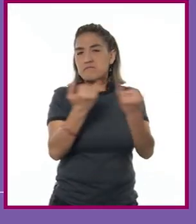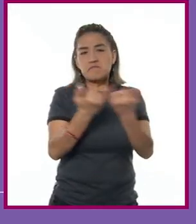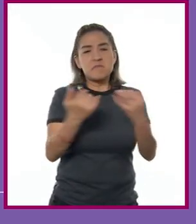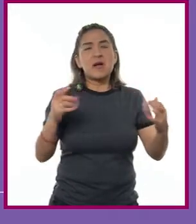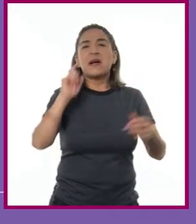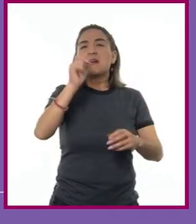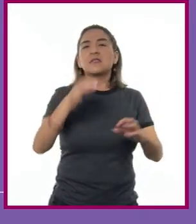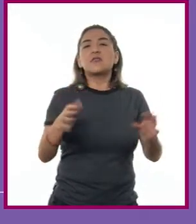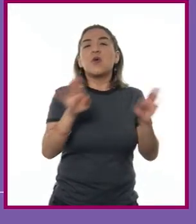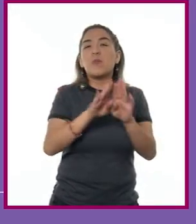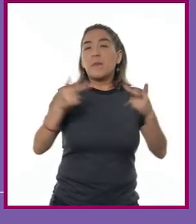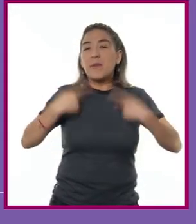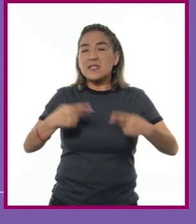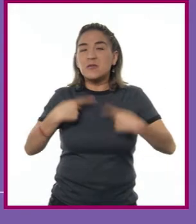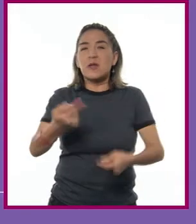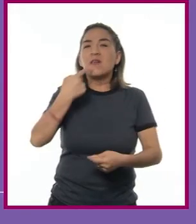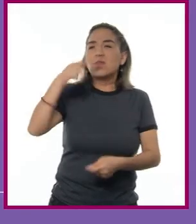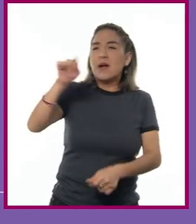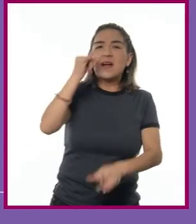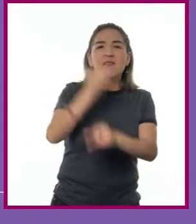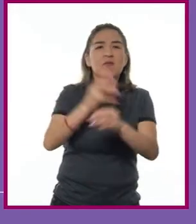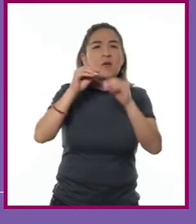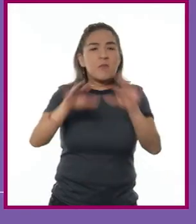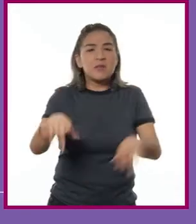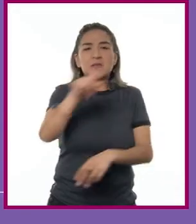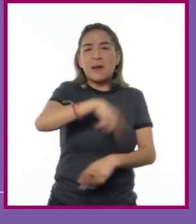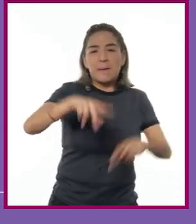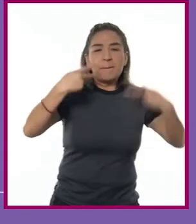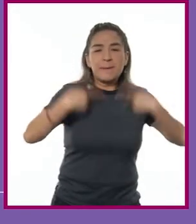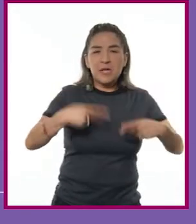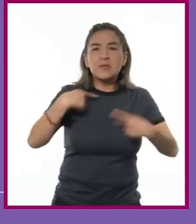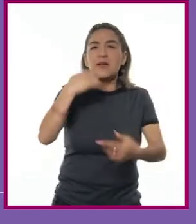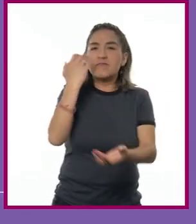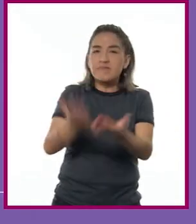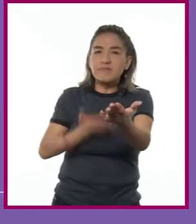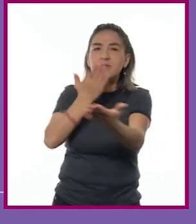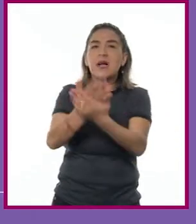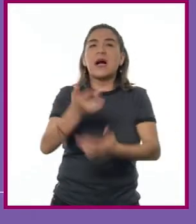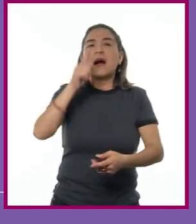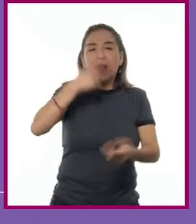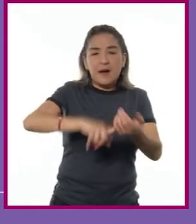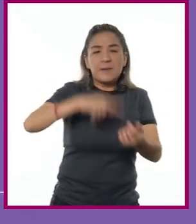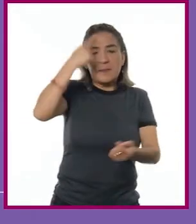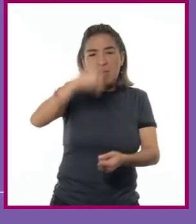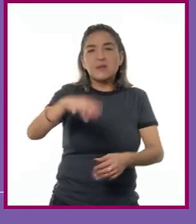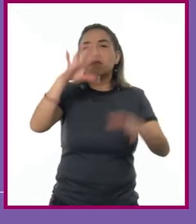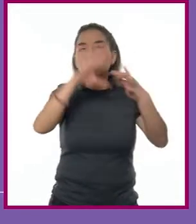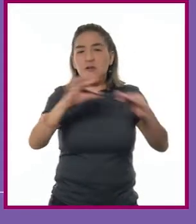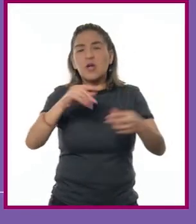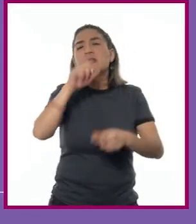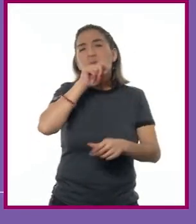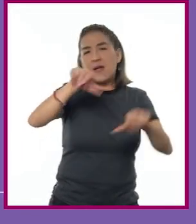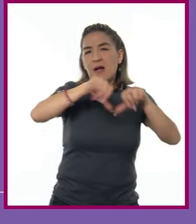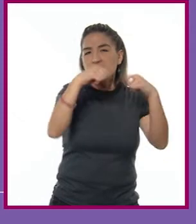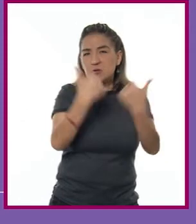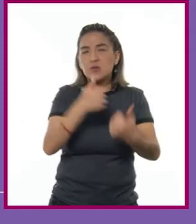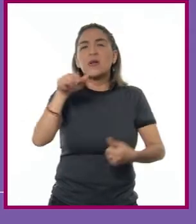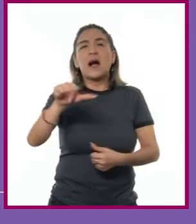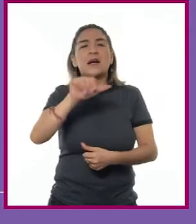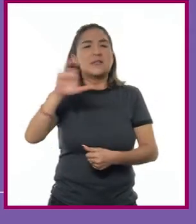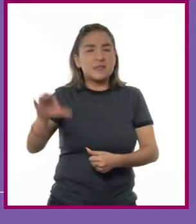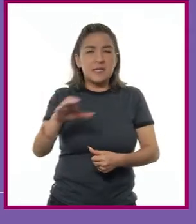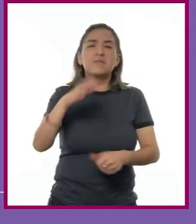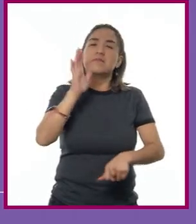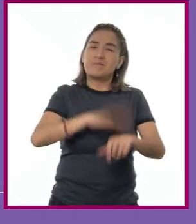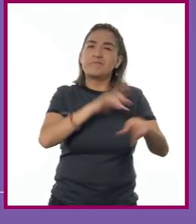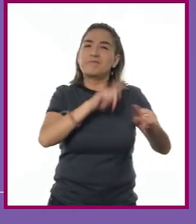mediante demandas de información al Estado por parte de los ciudadanos, medios de comunicación y asociaciones civiles, entre